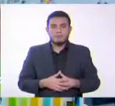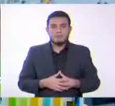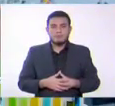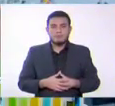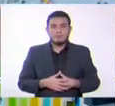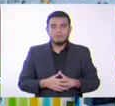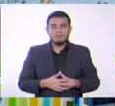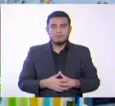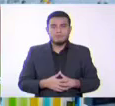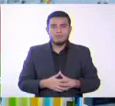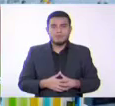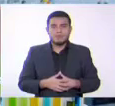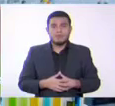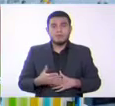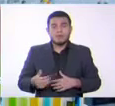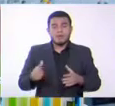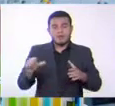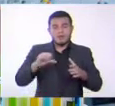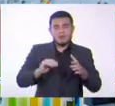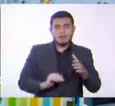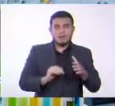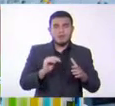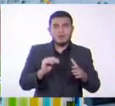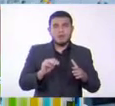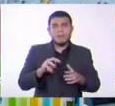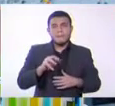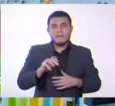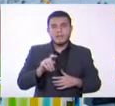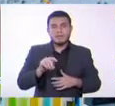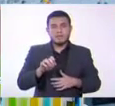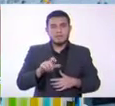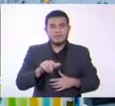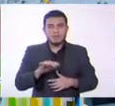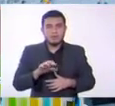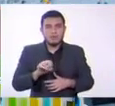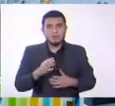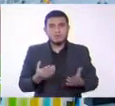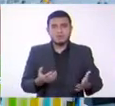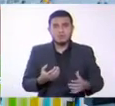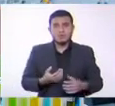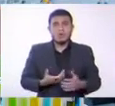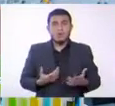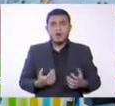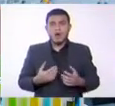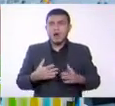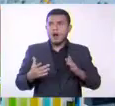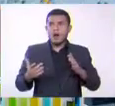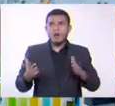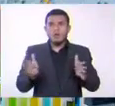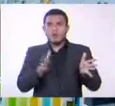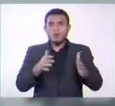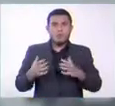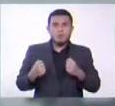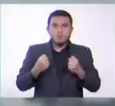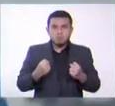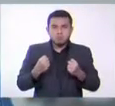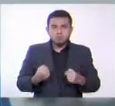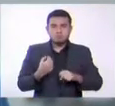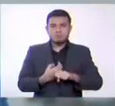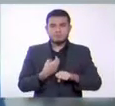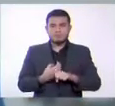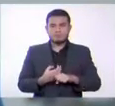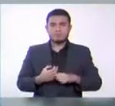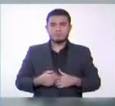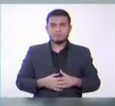Las sustancias con enlace metálico son sólidos a temperatura ambiente, a